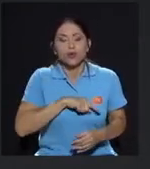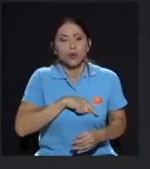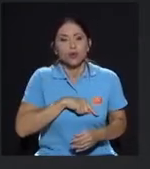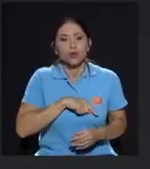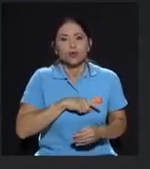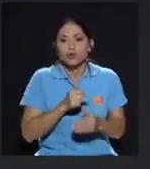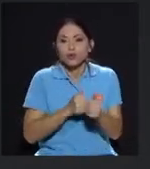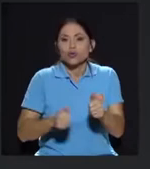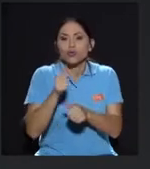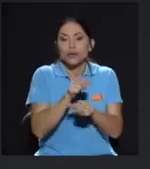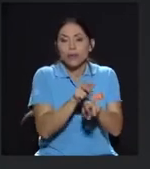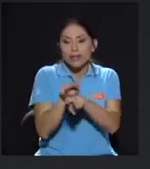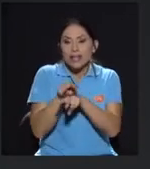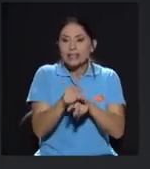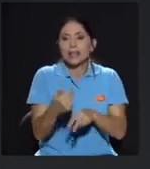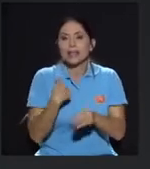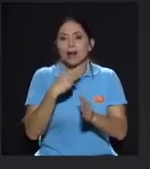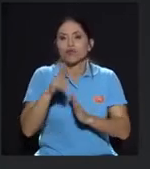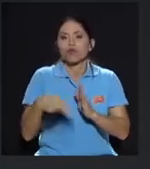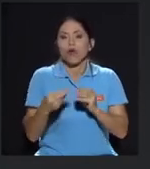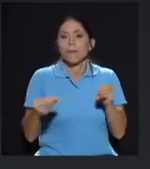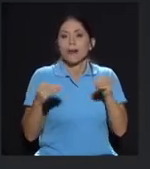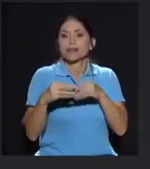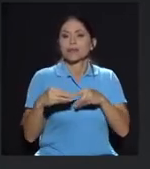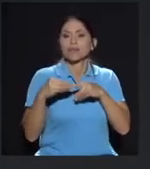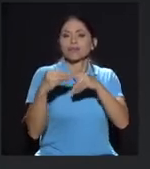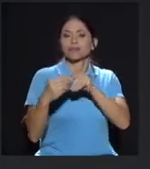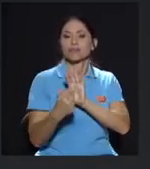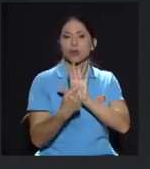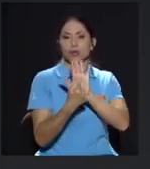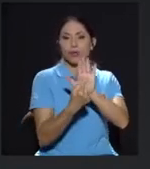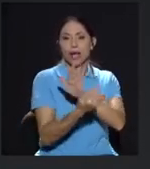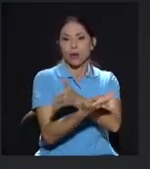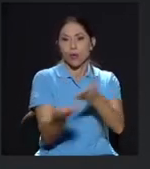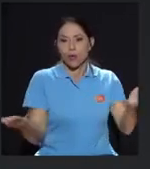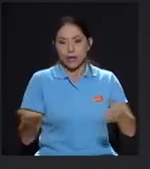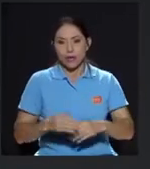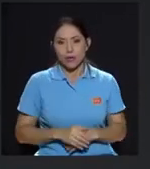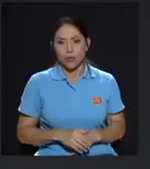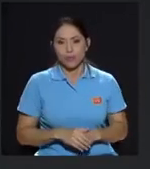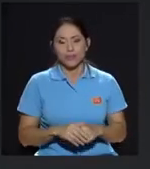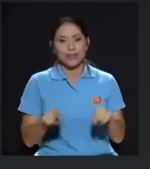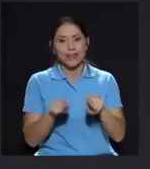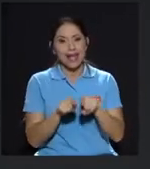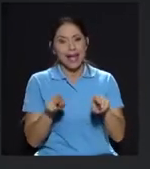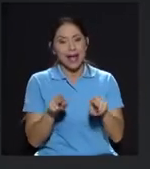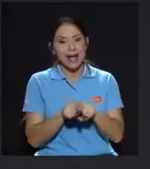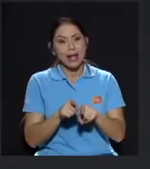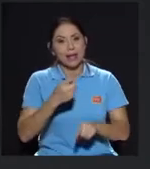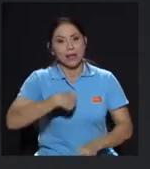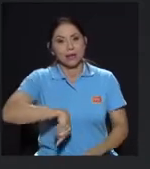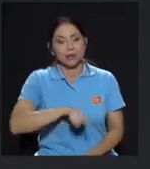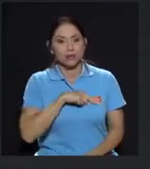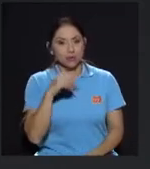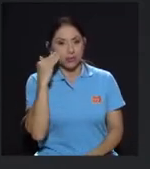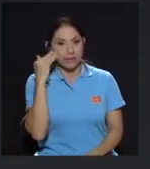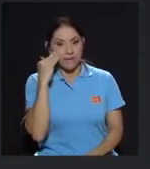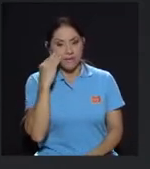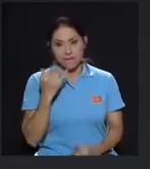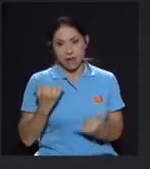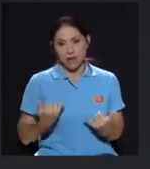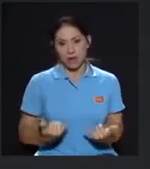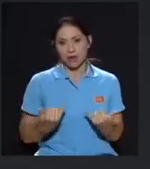superintendencia por otro lado también es que sabemos que hoy en día tenemos